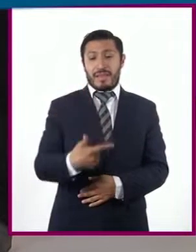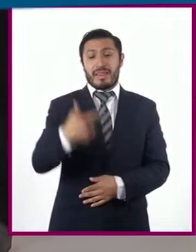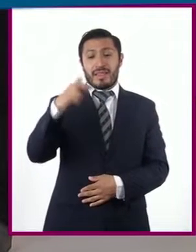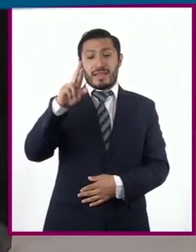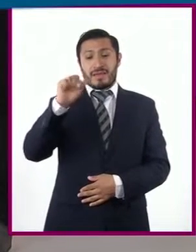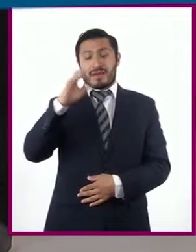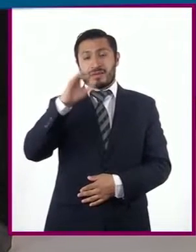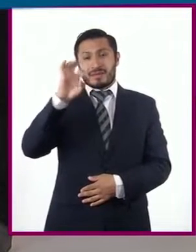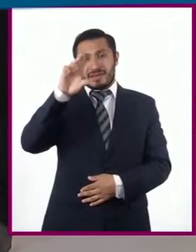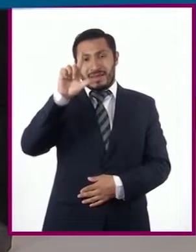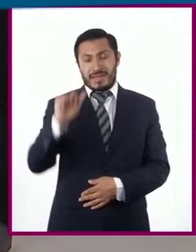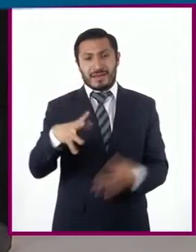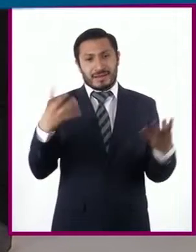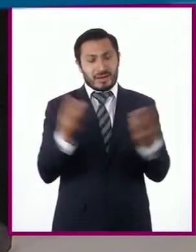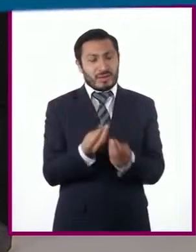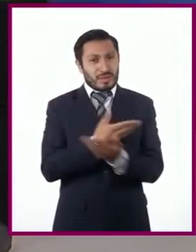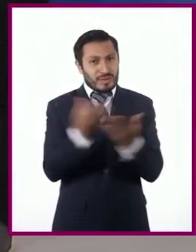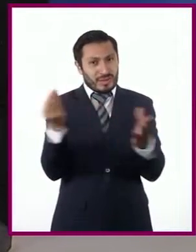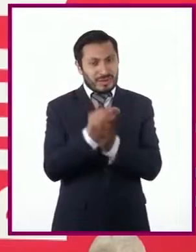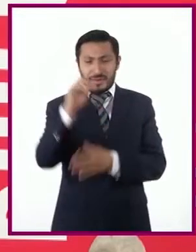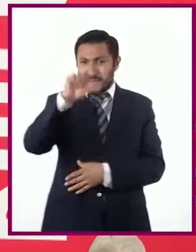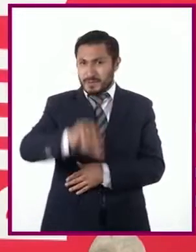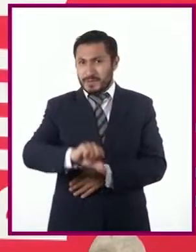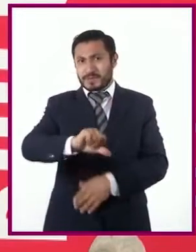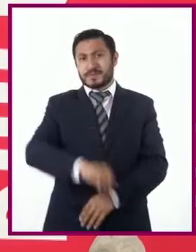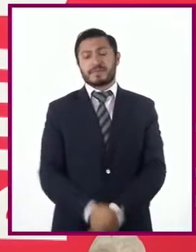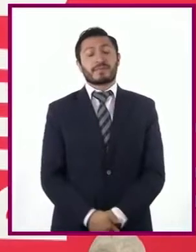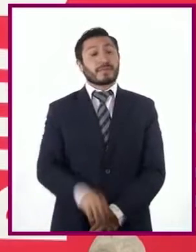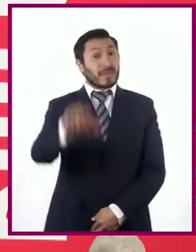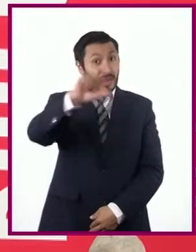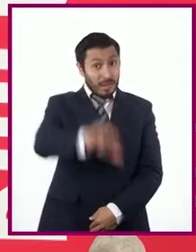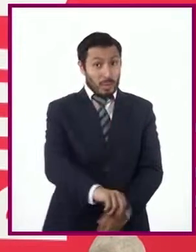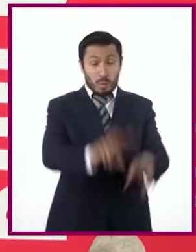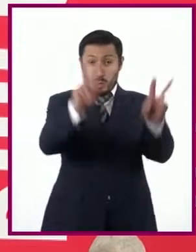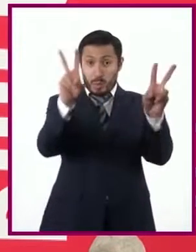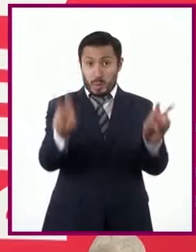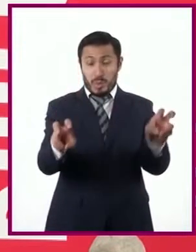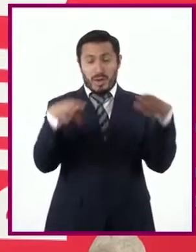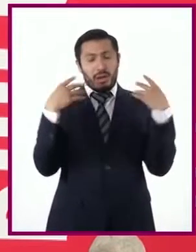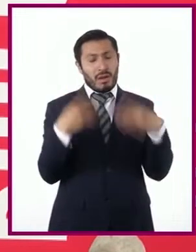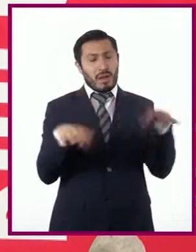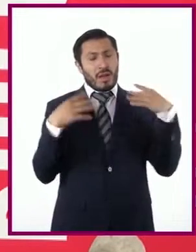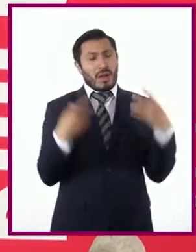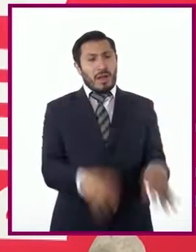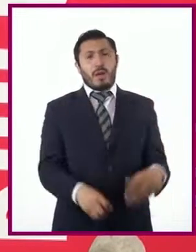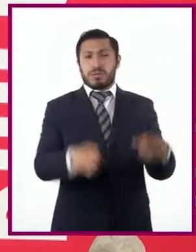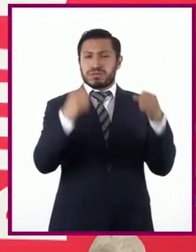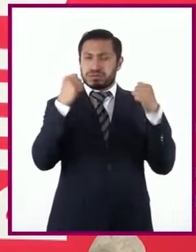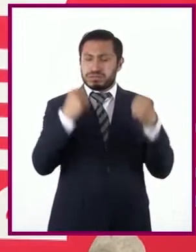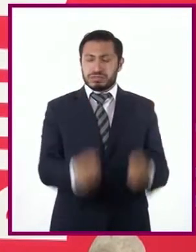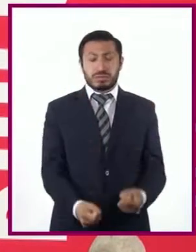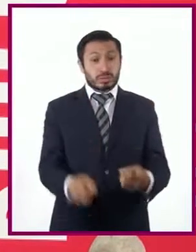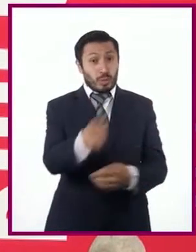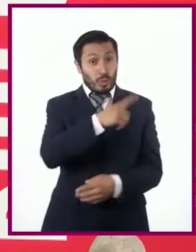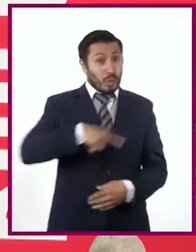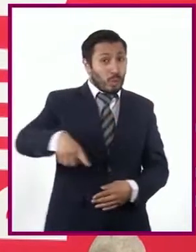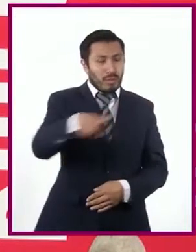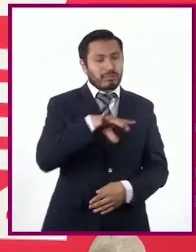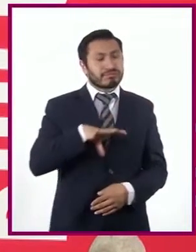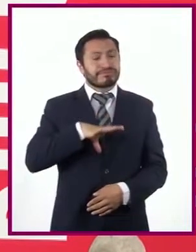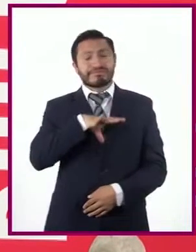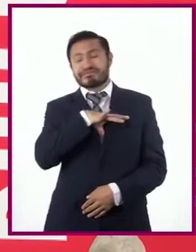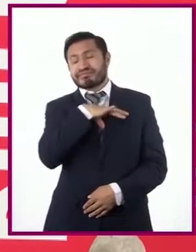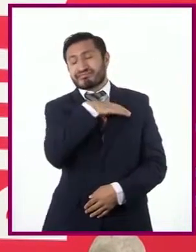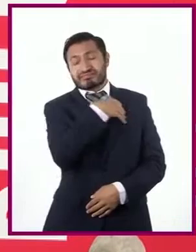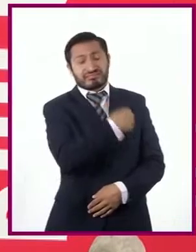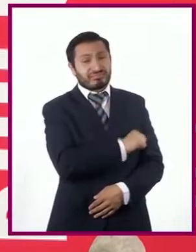los acompañaré en esta sesión. Hoy abordaremos un tema que estoy seguro a muchos les ha apasionado en algún